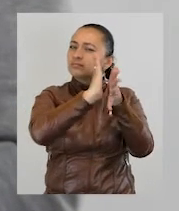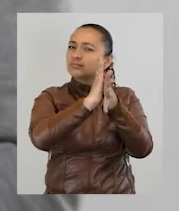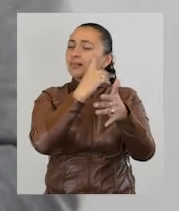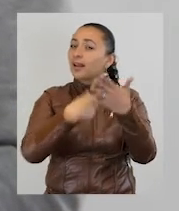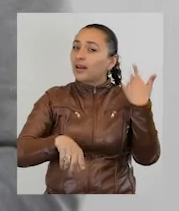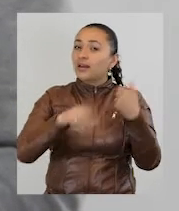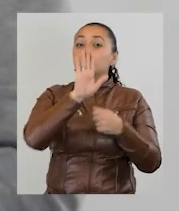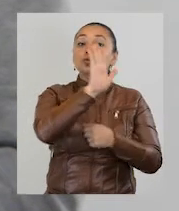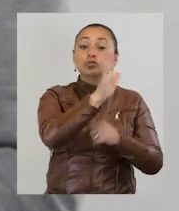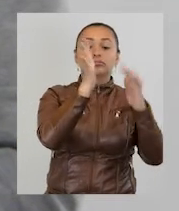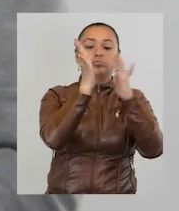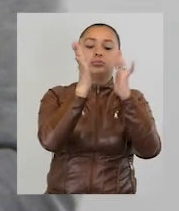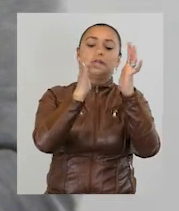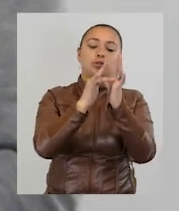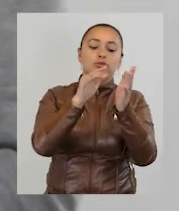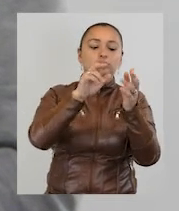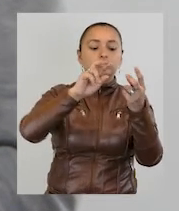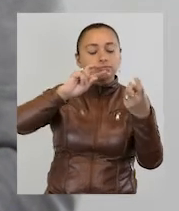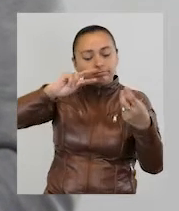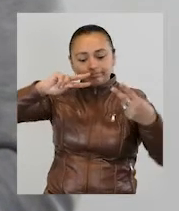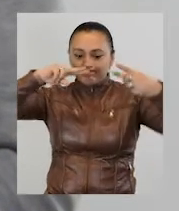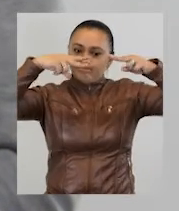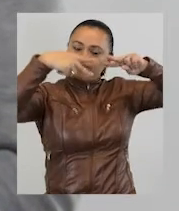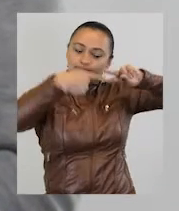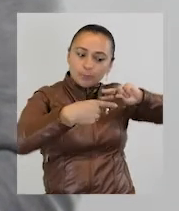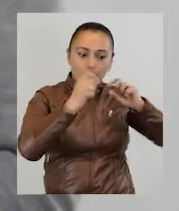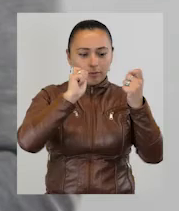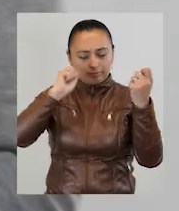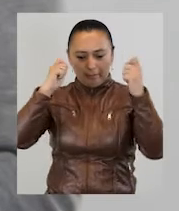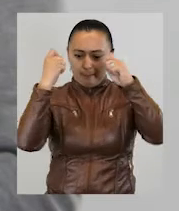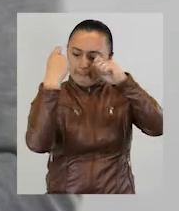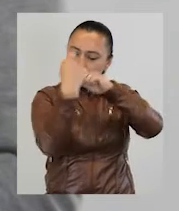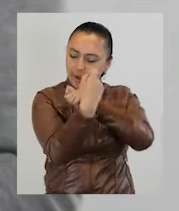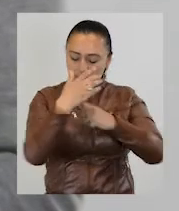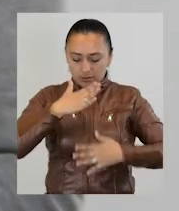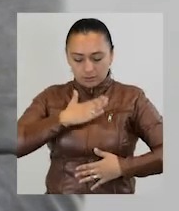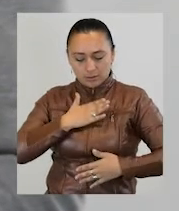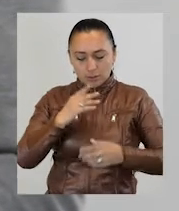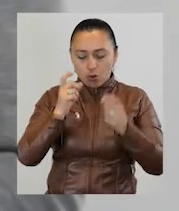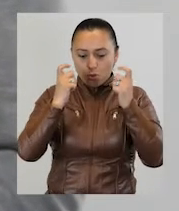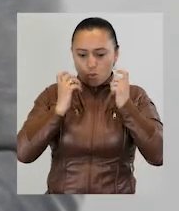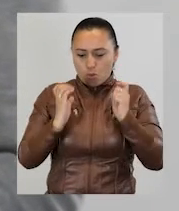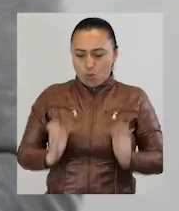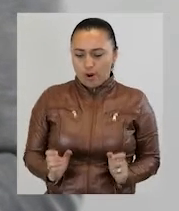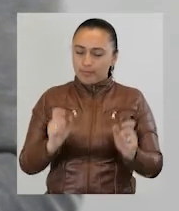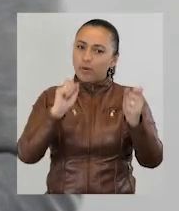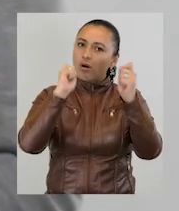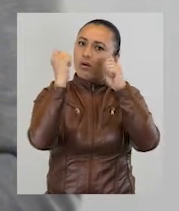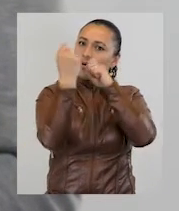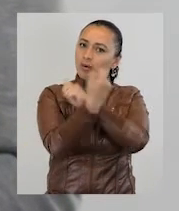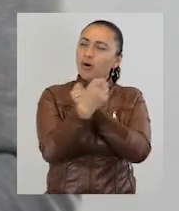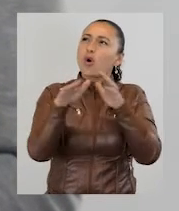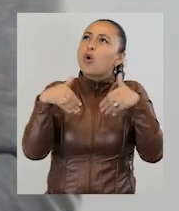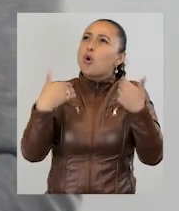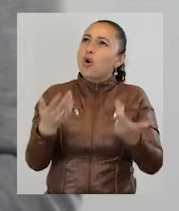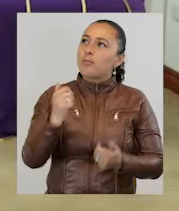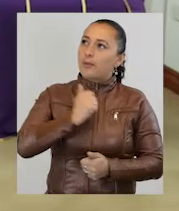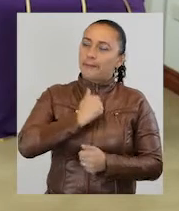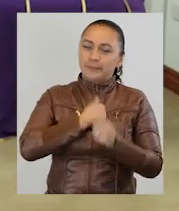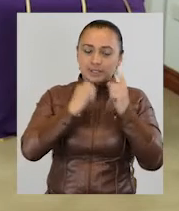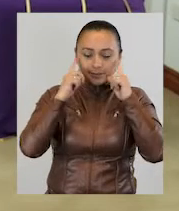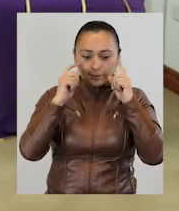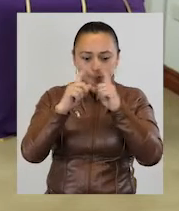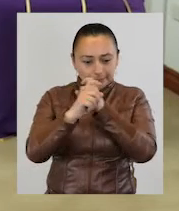nosotros si nos mantenemos firmes. Nos alcanzará la gloria de su cuerpo transformado y seremos capaces de entrar en